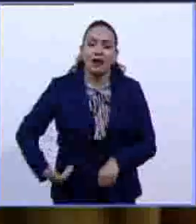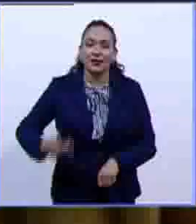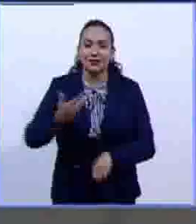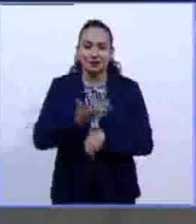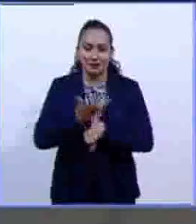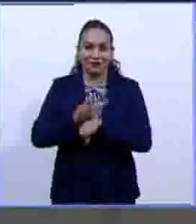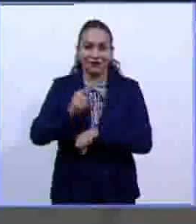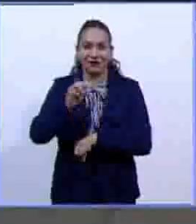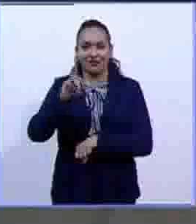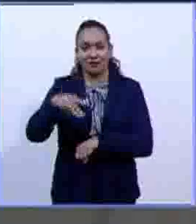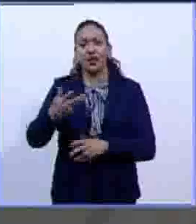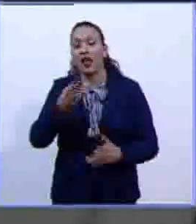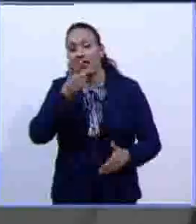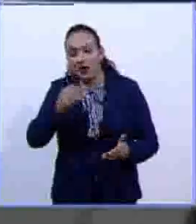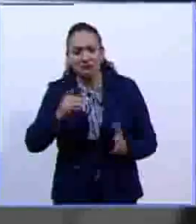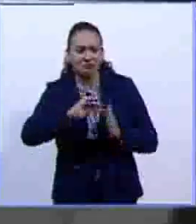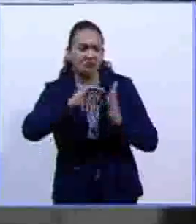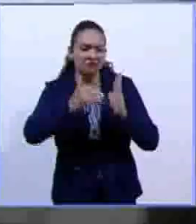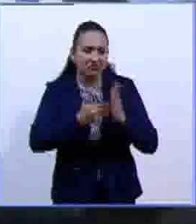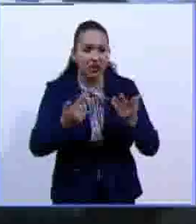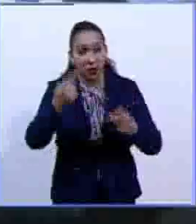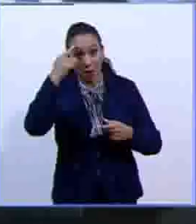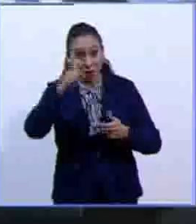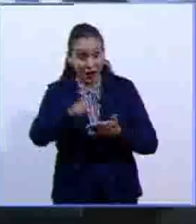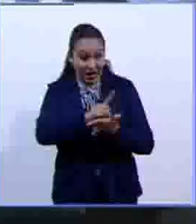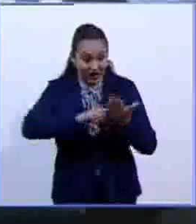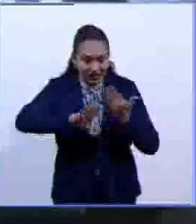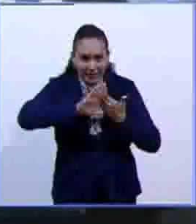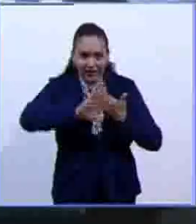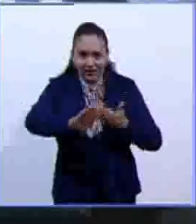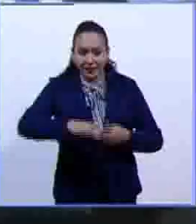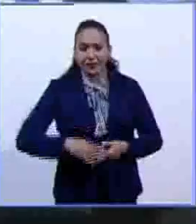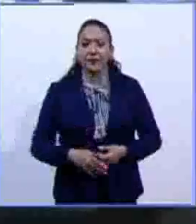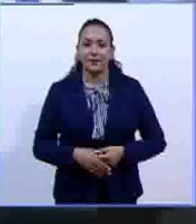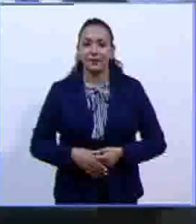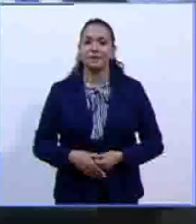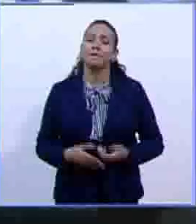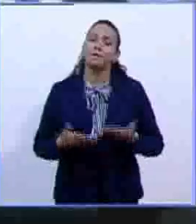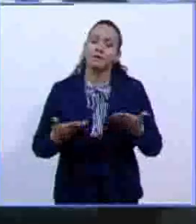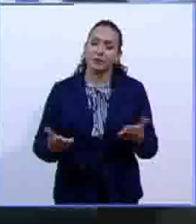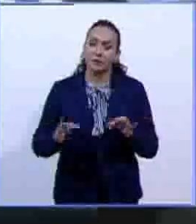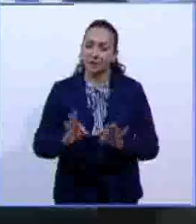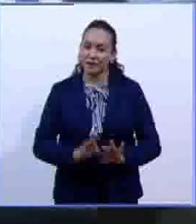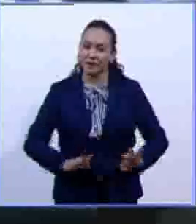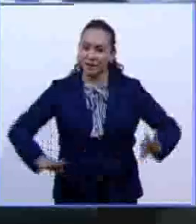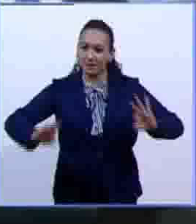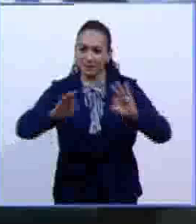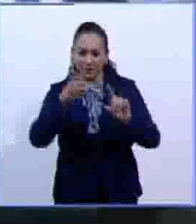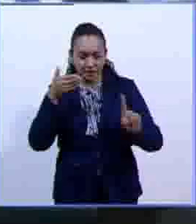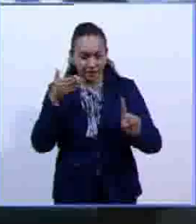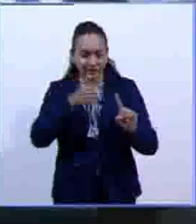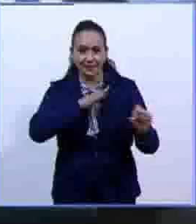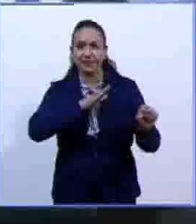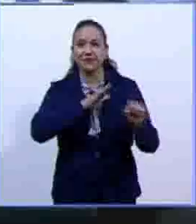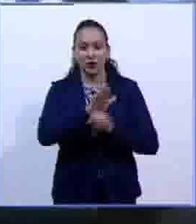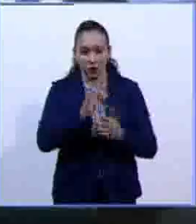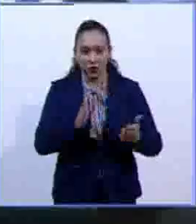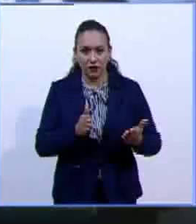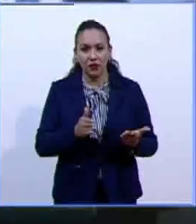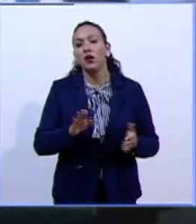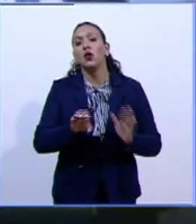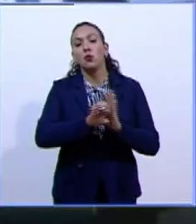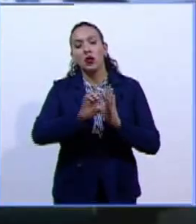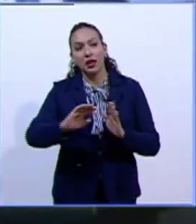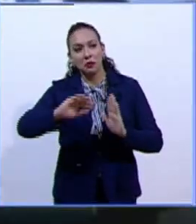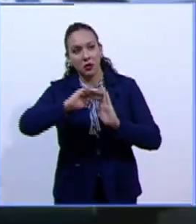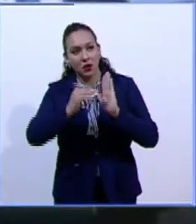iniciado estrategias contra esta droga. El problema fundamental para Donald Trump es cómo reducir el